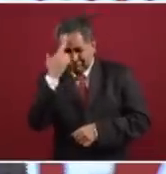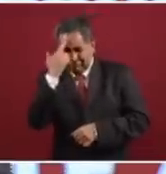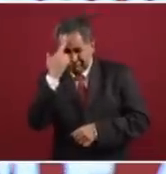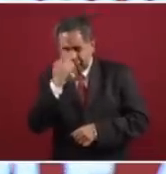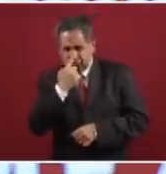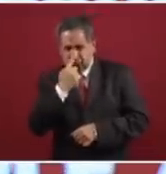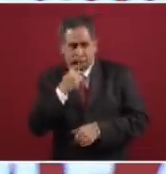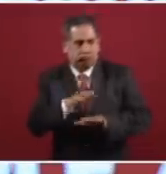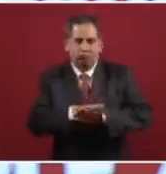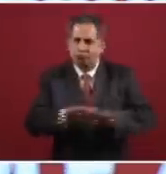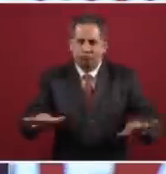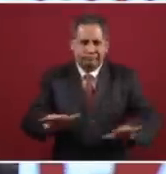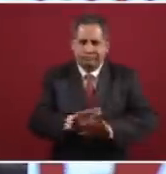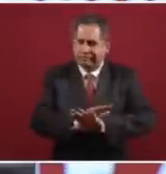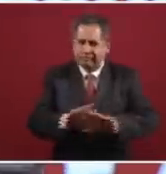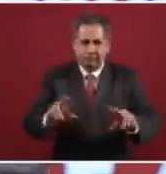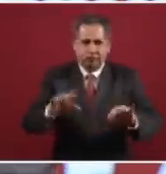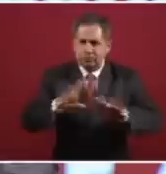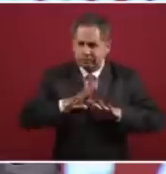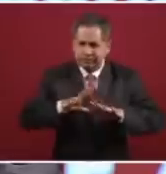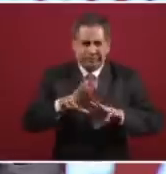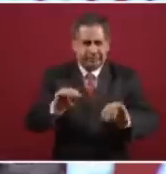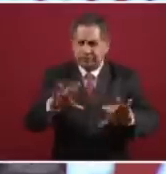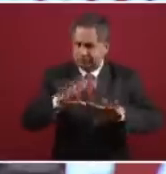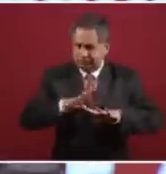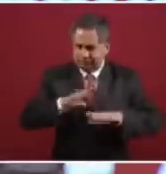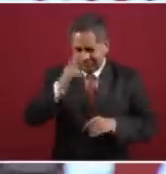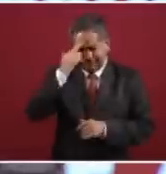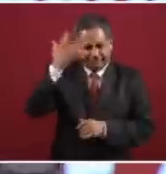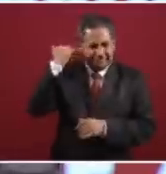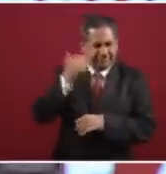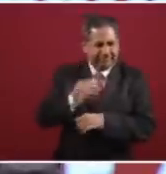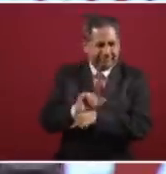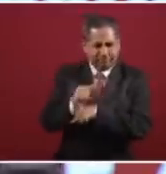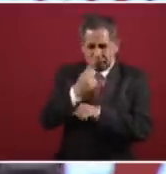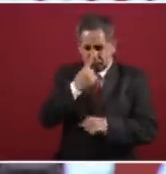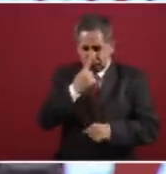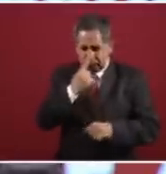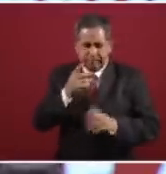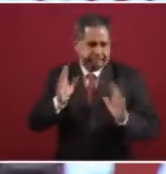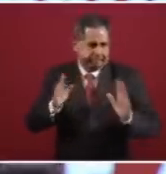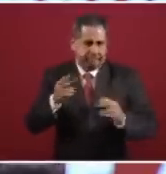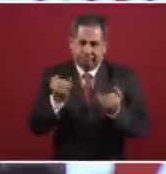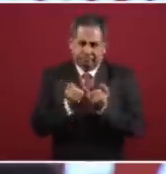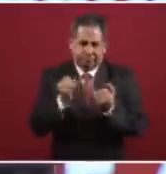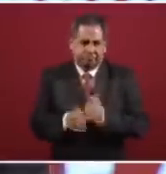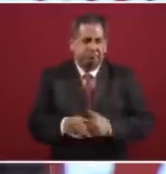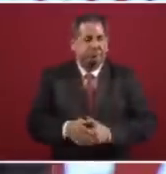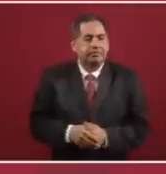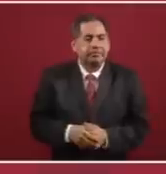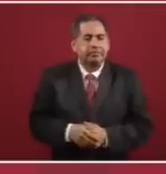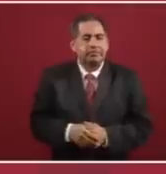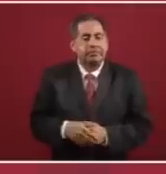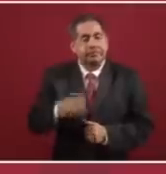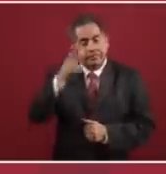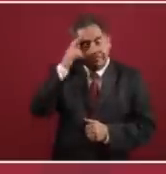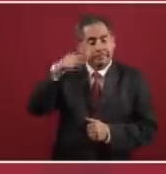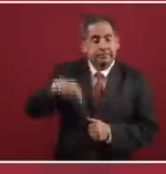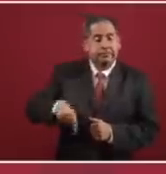no hay, se acabó la corrupción. Aquí vuelvo a